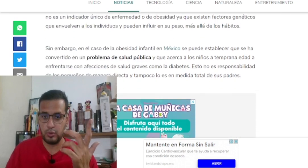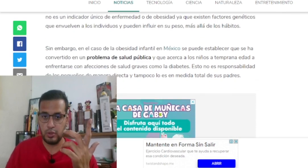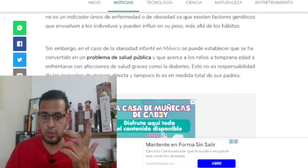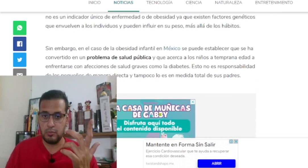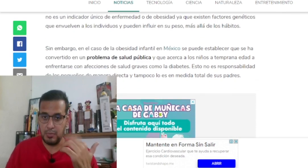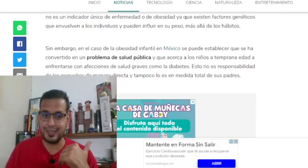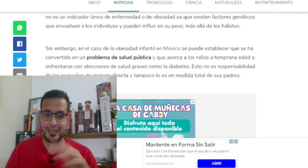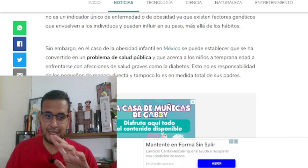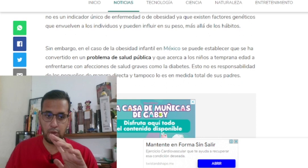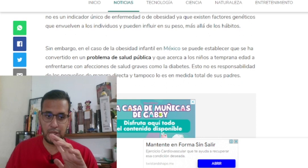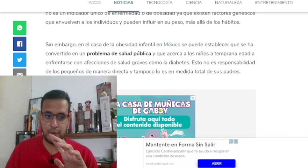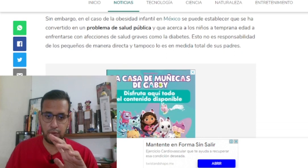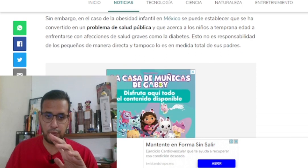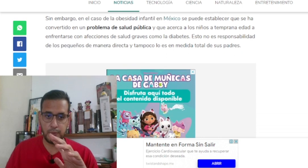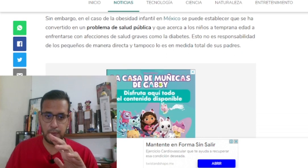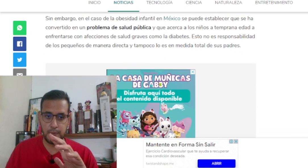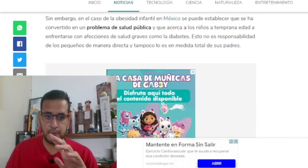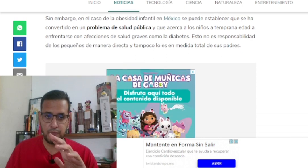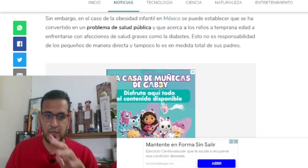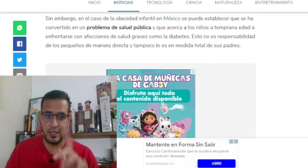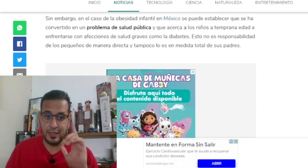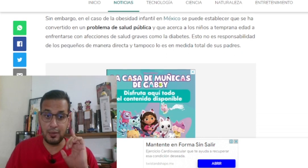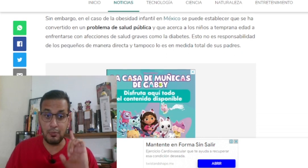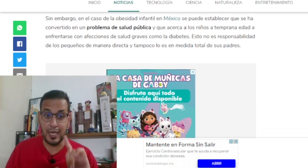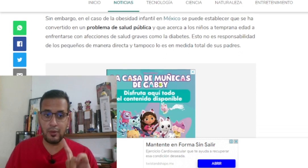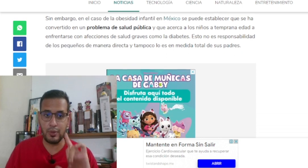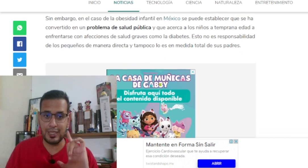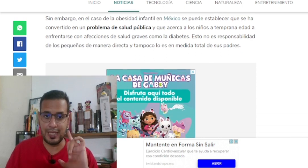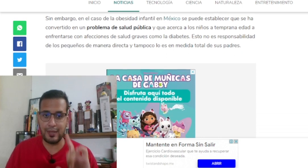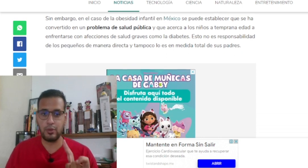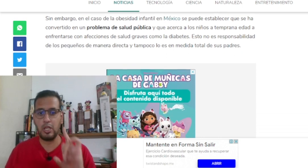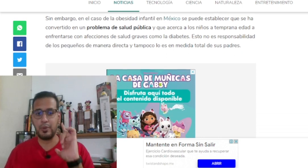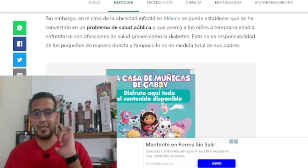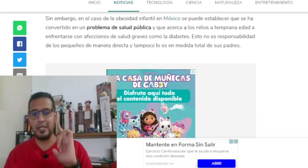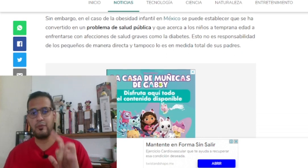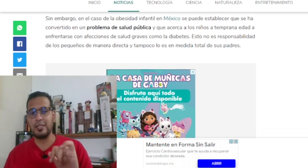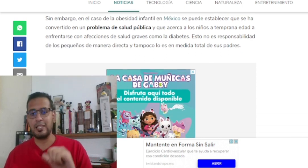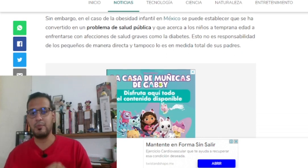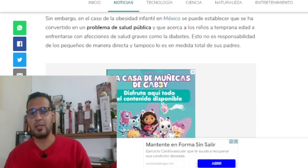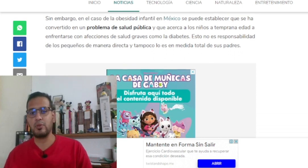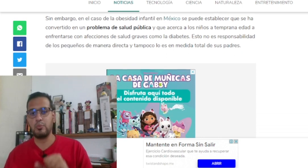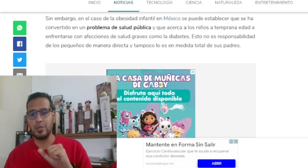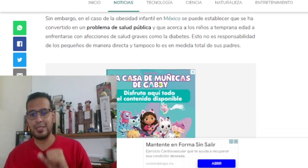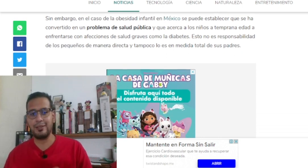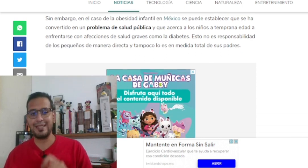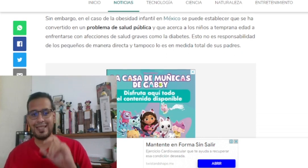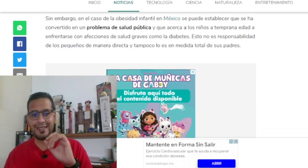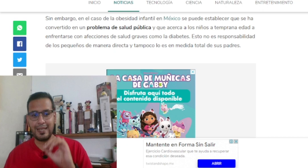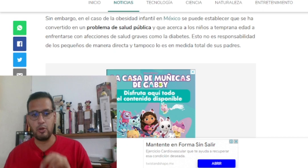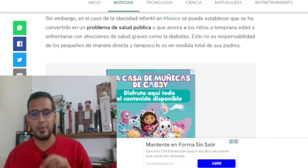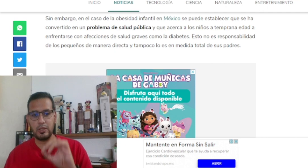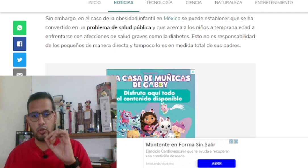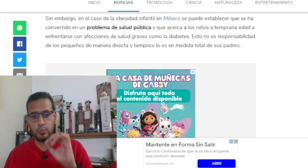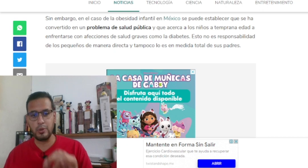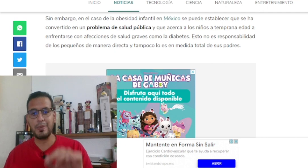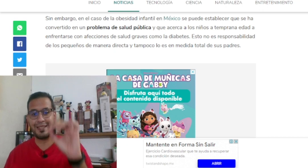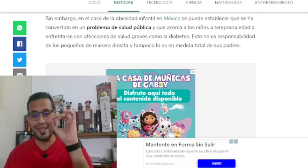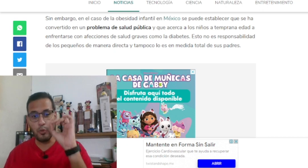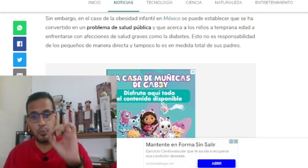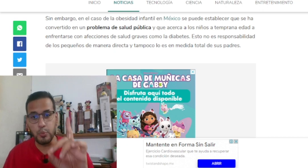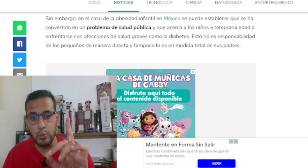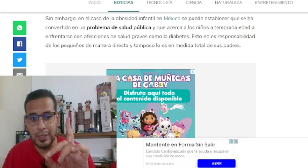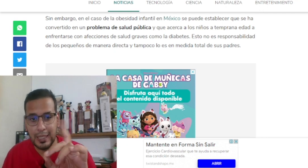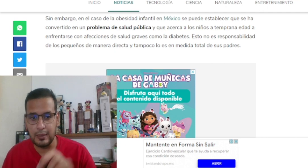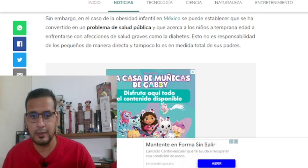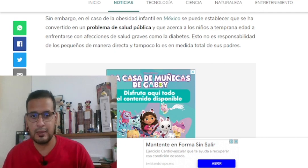peso, más allá de los hábitos. Sin embargo, en el caso de la obesidad infantil en México se puede establecer que se ha convertido en un problema de